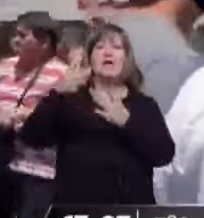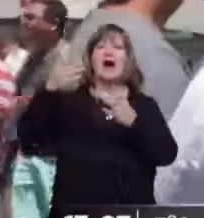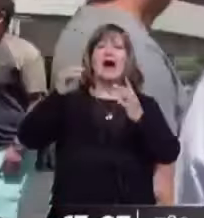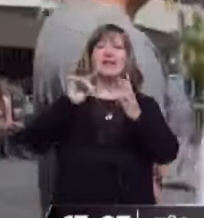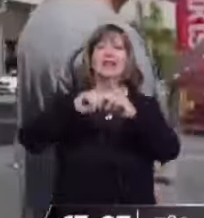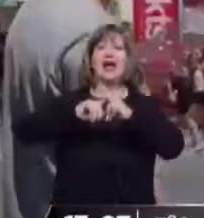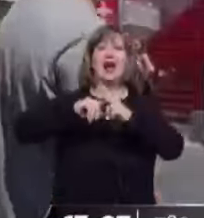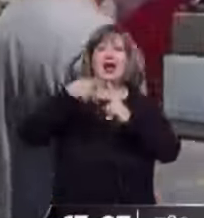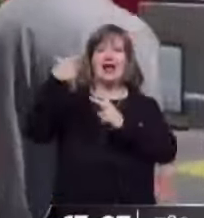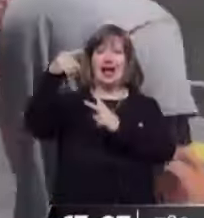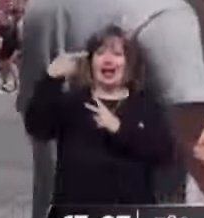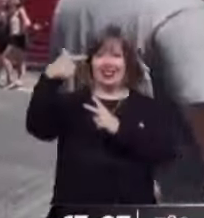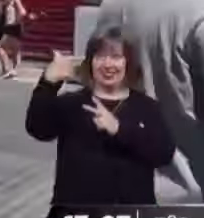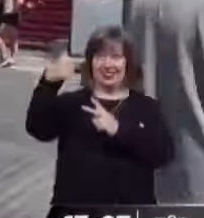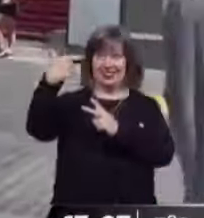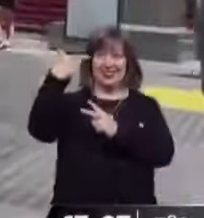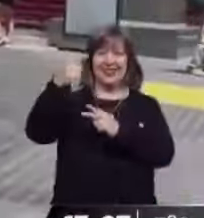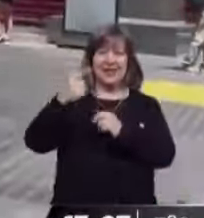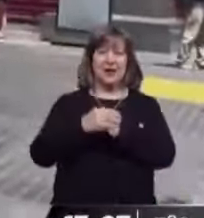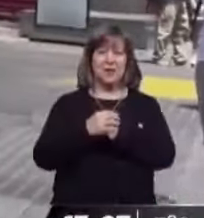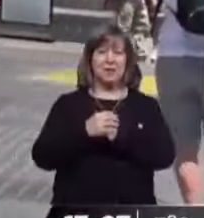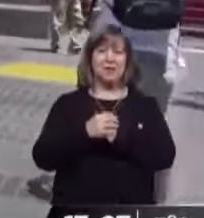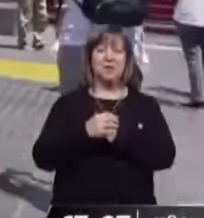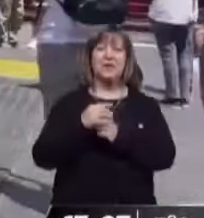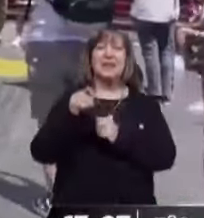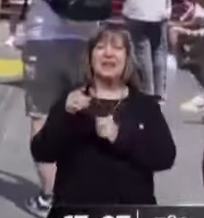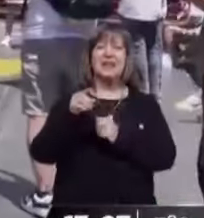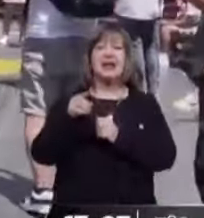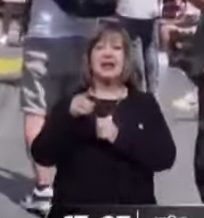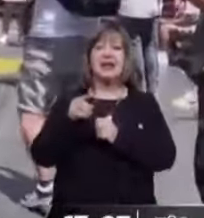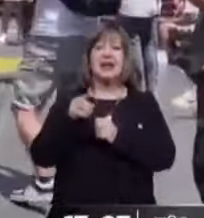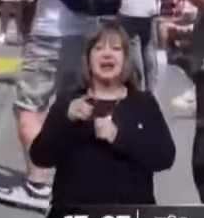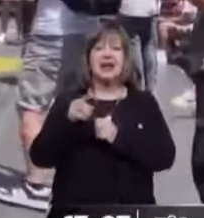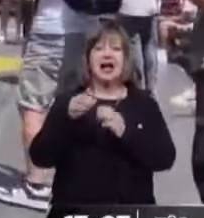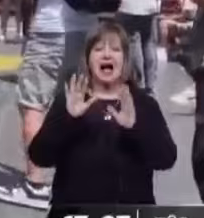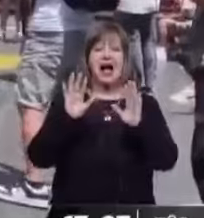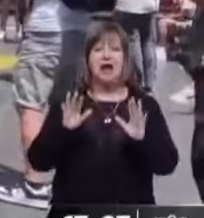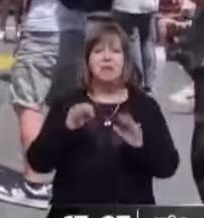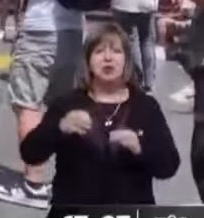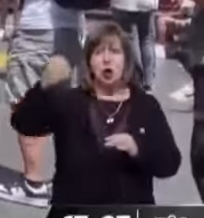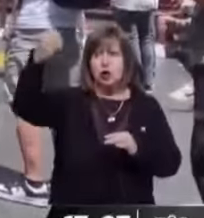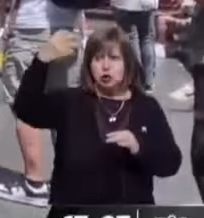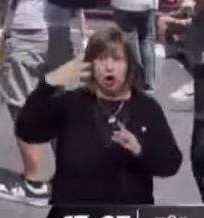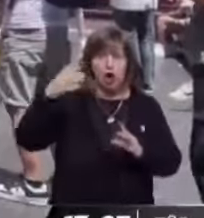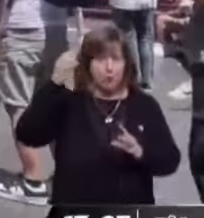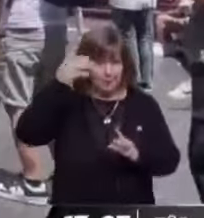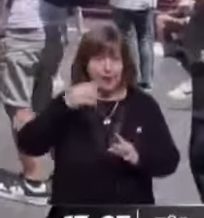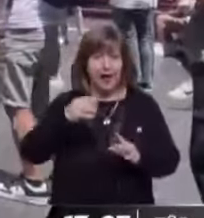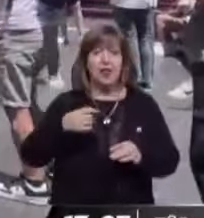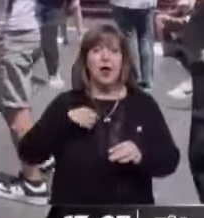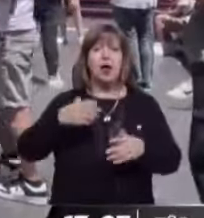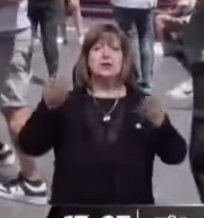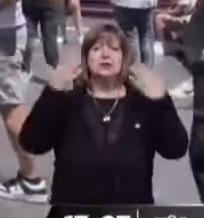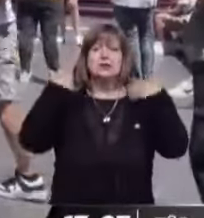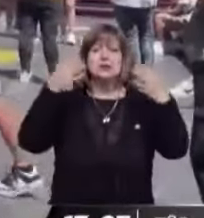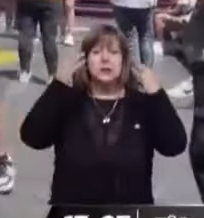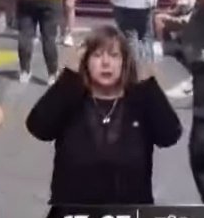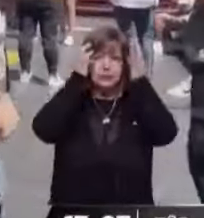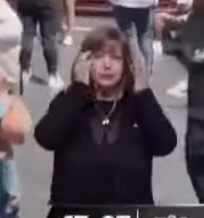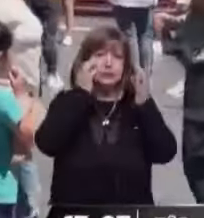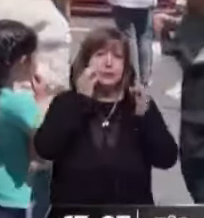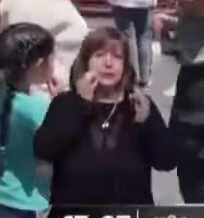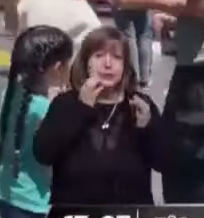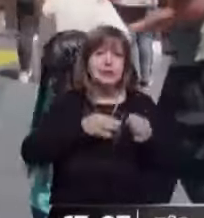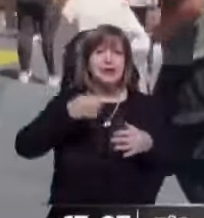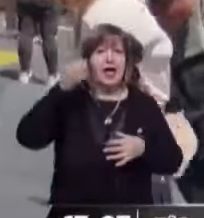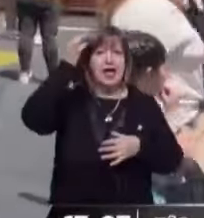tecnología acá. ¿Viste algún mendocino? Sí, me marea. Se marea porque hay mucho sol, chicos. 30 grados, sí, hay gente de